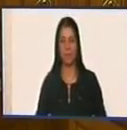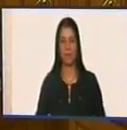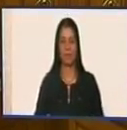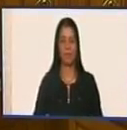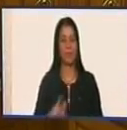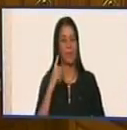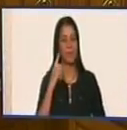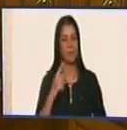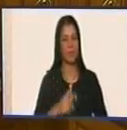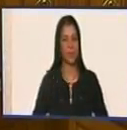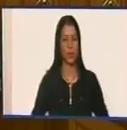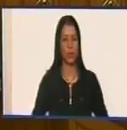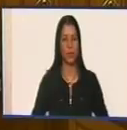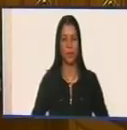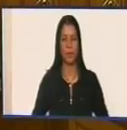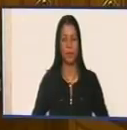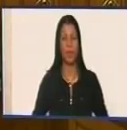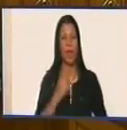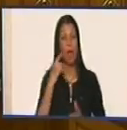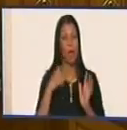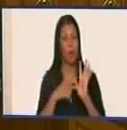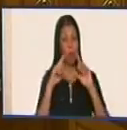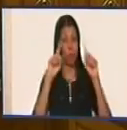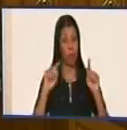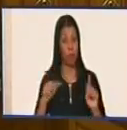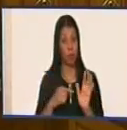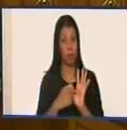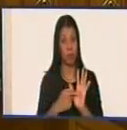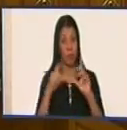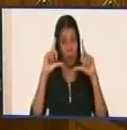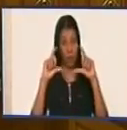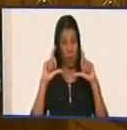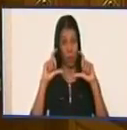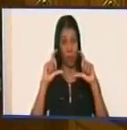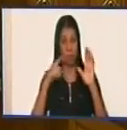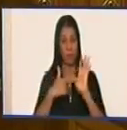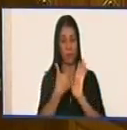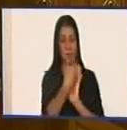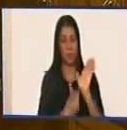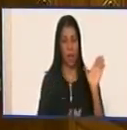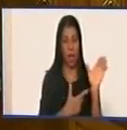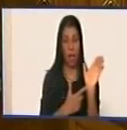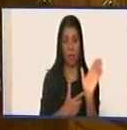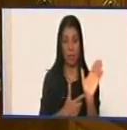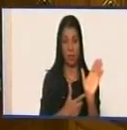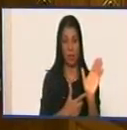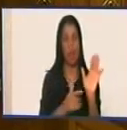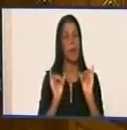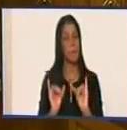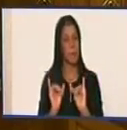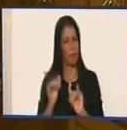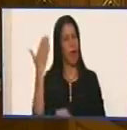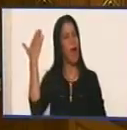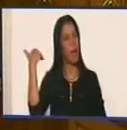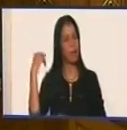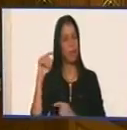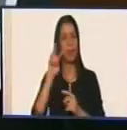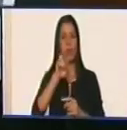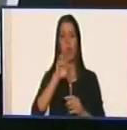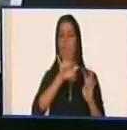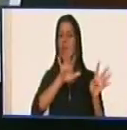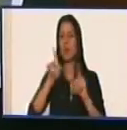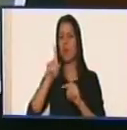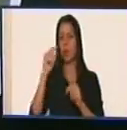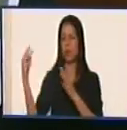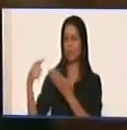a lápiz, que decía el libro azul, que está aquí en esta foto, esta carpeta, mira que está cuando la consiguió, la misma que me mostró en el 91,